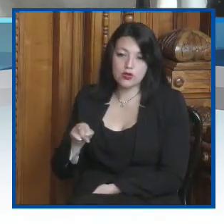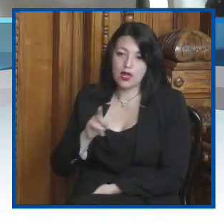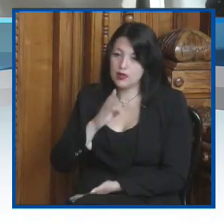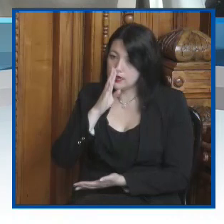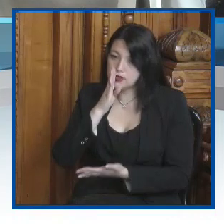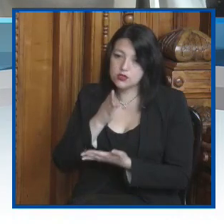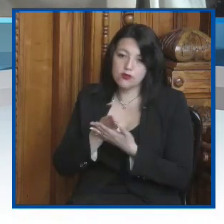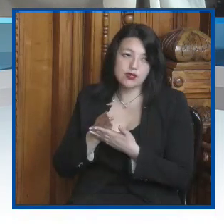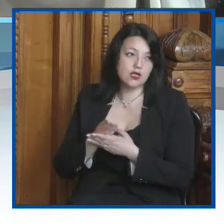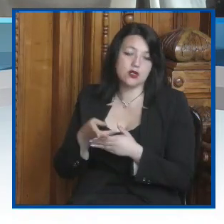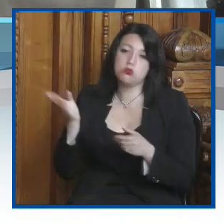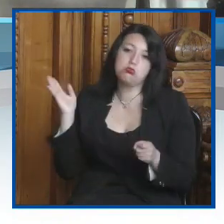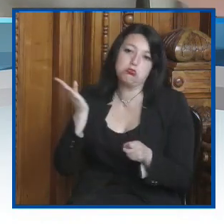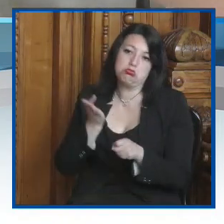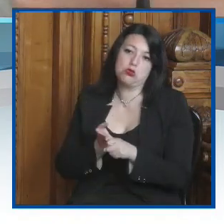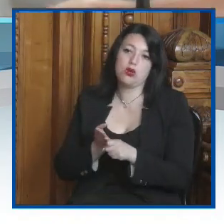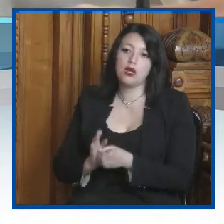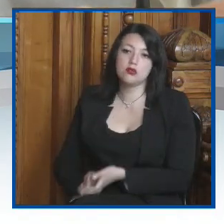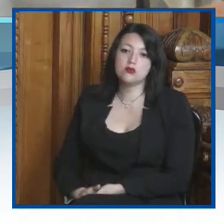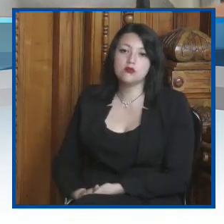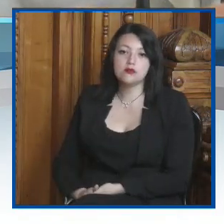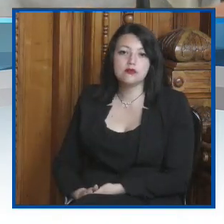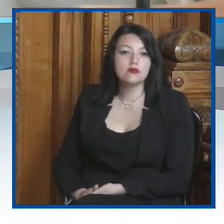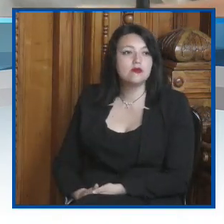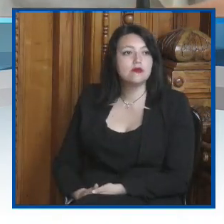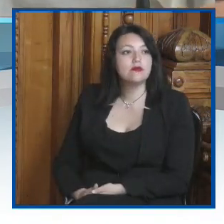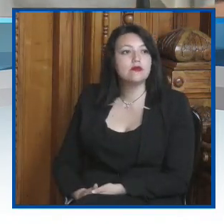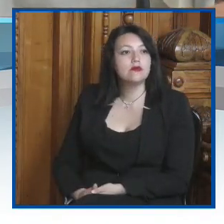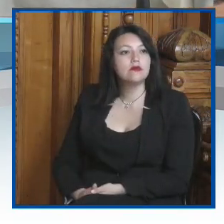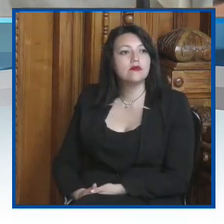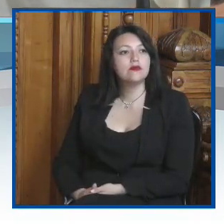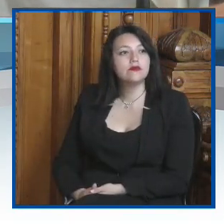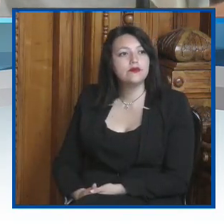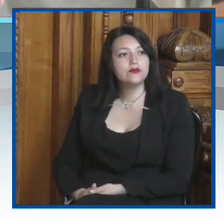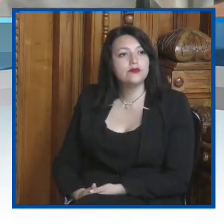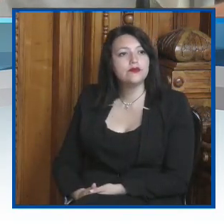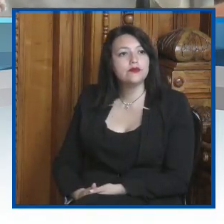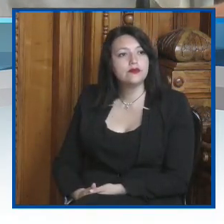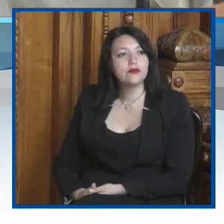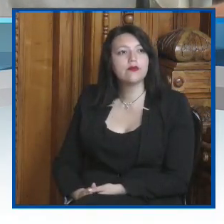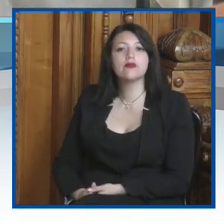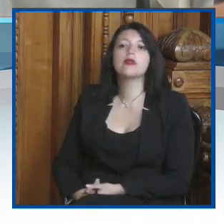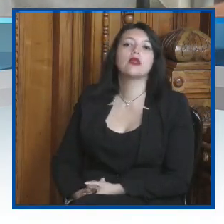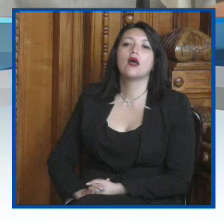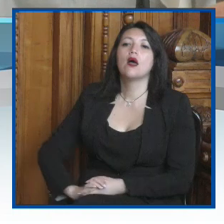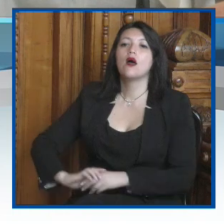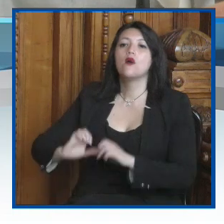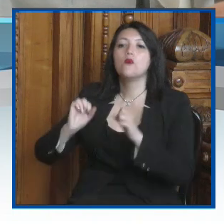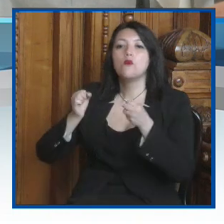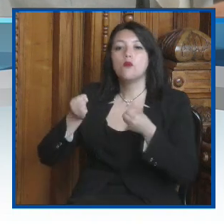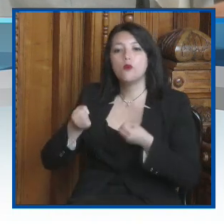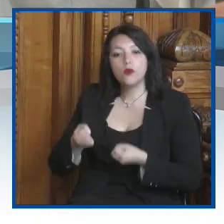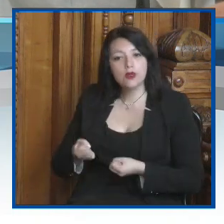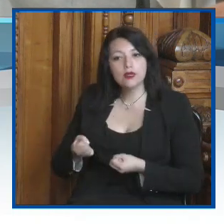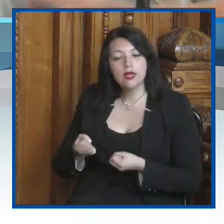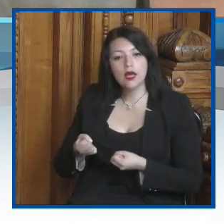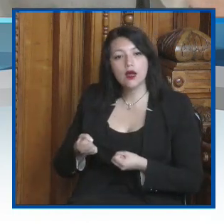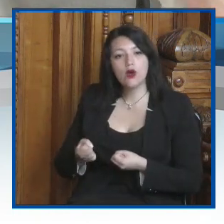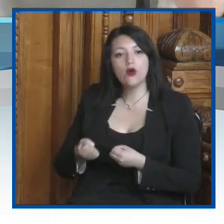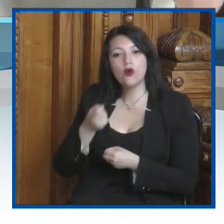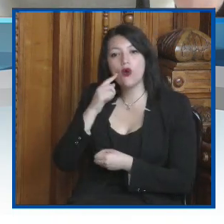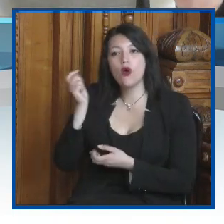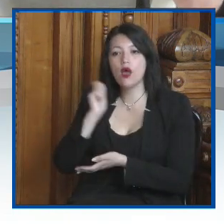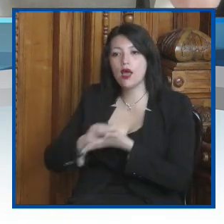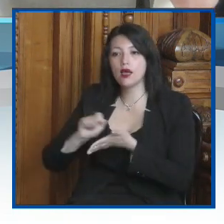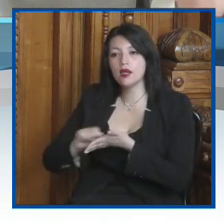va a ser nula. Pero esa argumentación y esa decisión puede estar explicada, tanto por escrito o